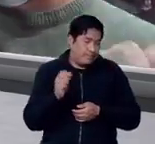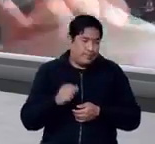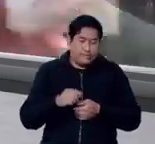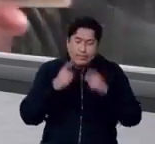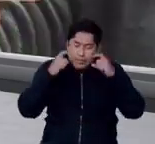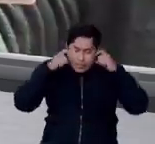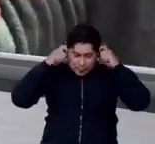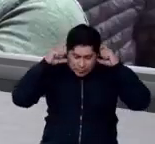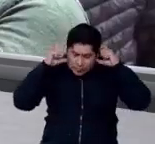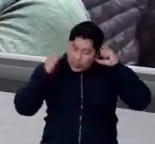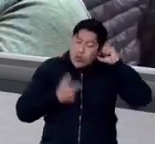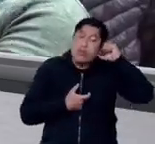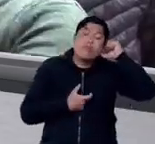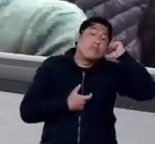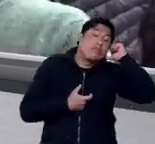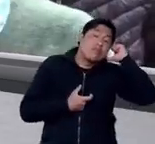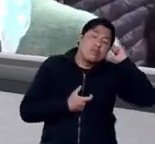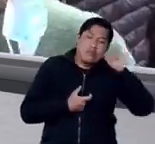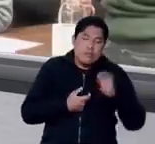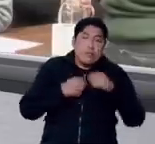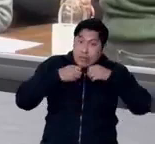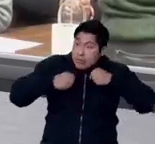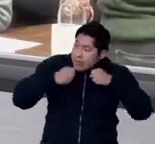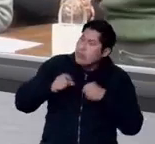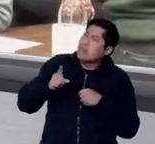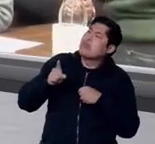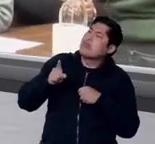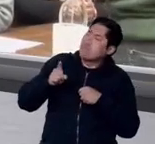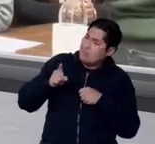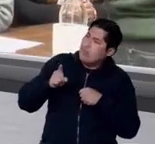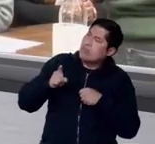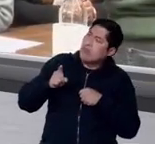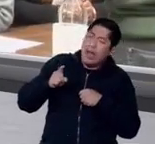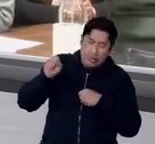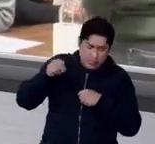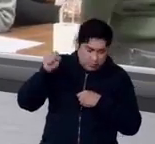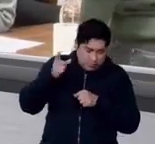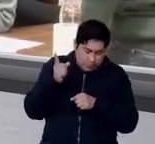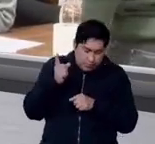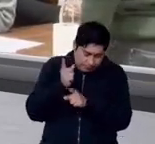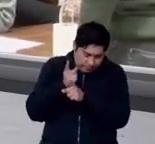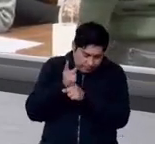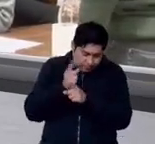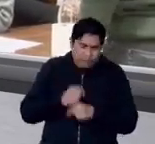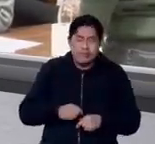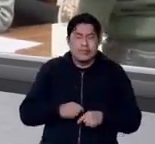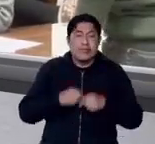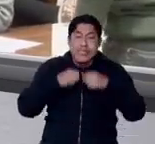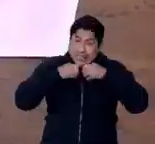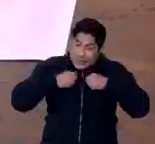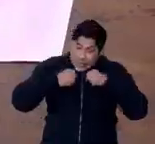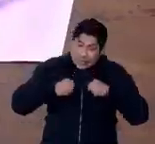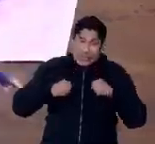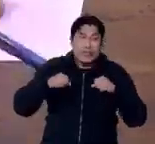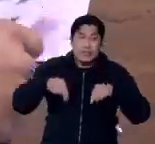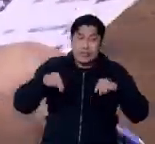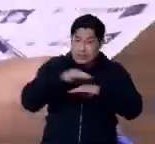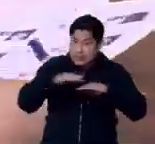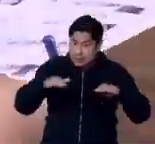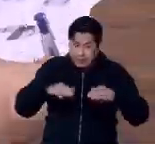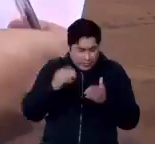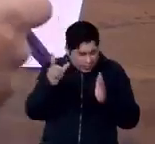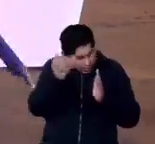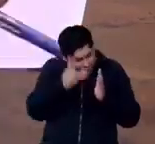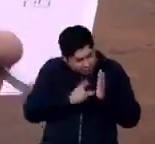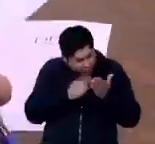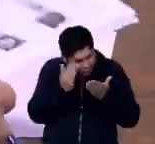anverso y reverso y se quitará el barbijo por unos segundos para que la secretaria o secretario de la mesa confirme su identidad. La secretaria o secretario